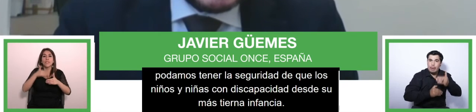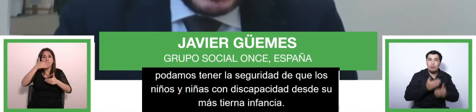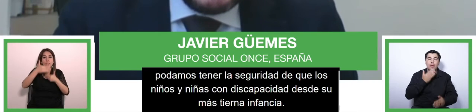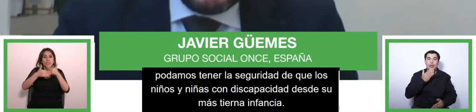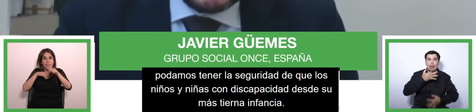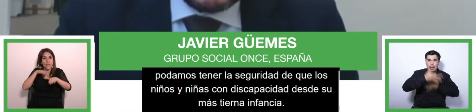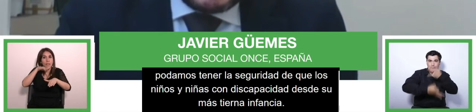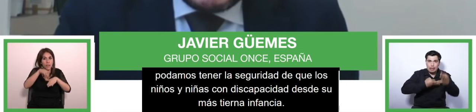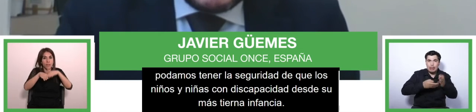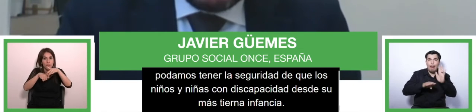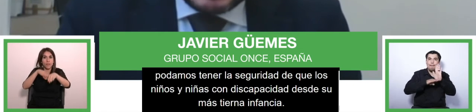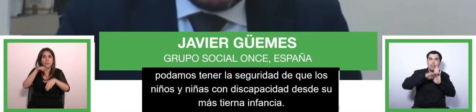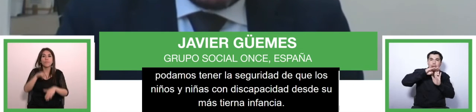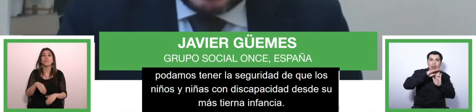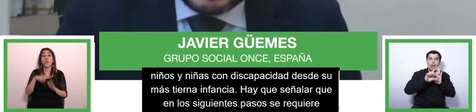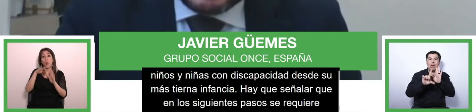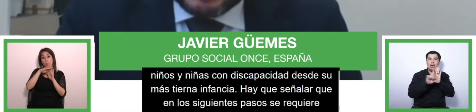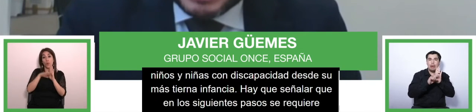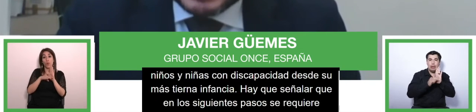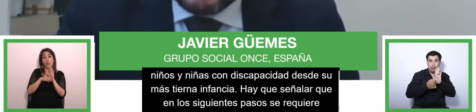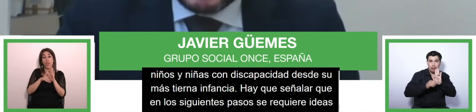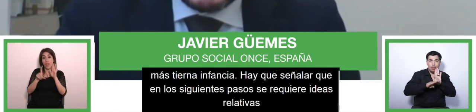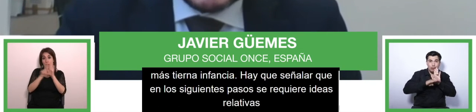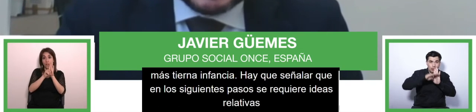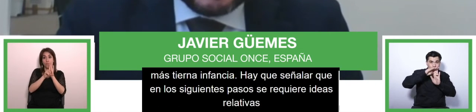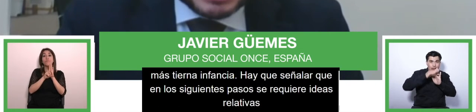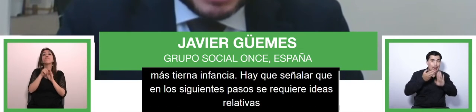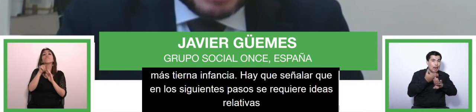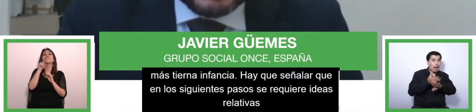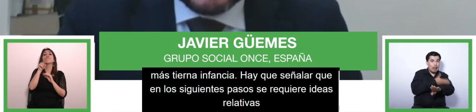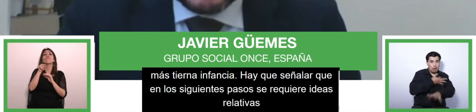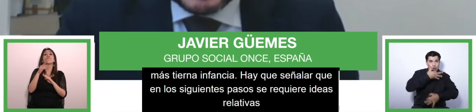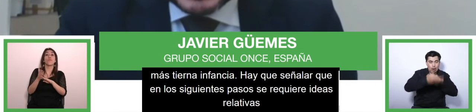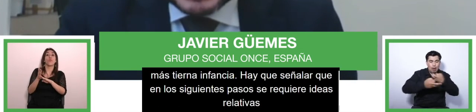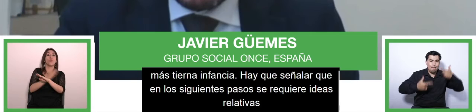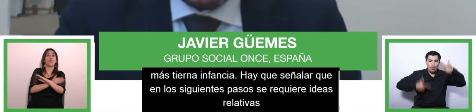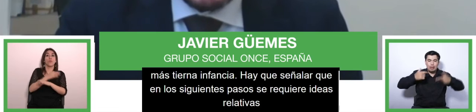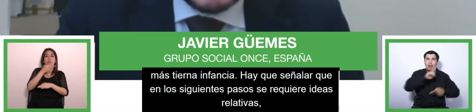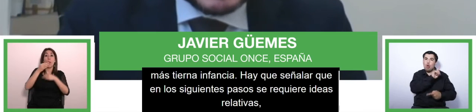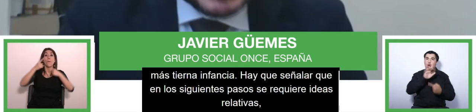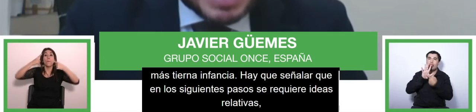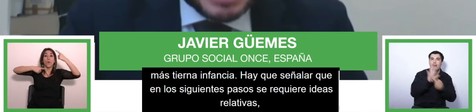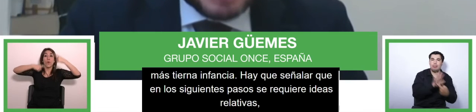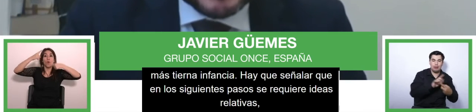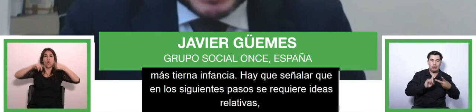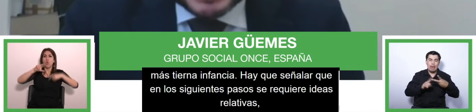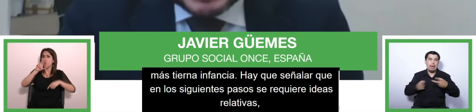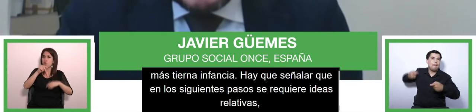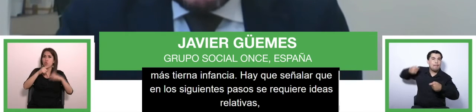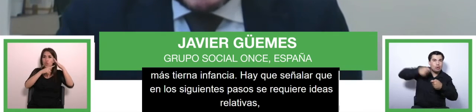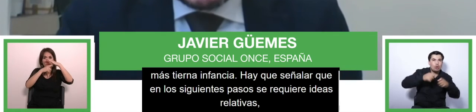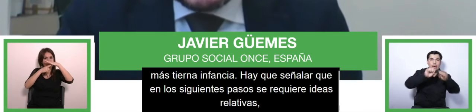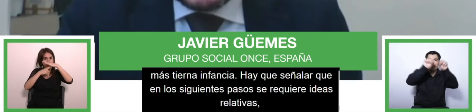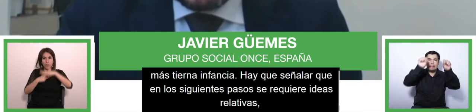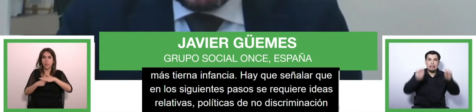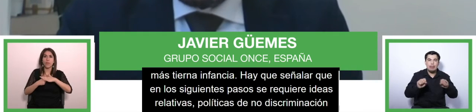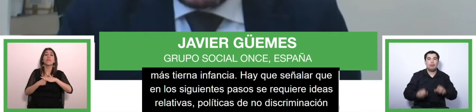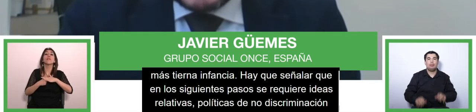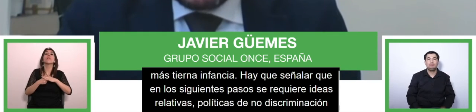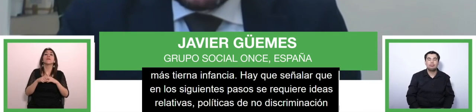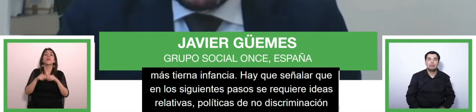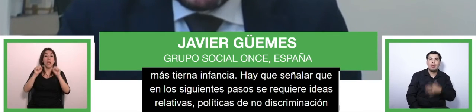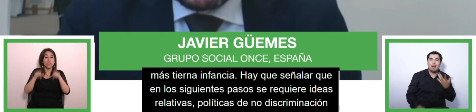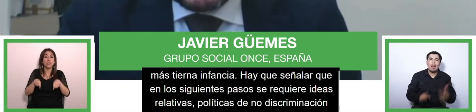legislativas que ya he mencionado anteriormente, políticas de no discriminación, inversión en el sistema, para tener